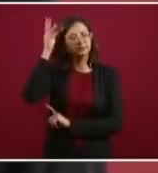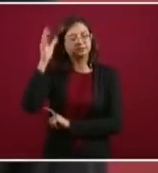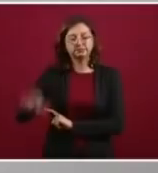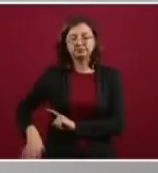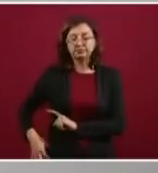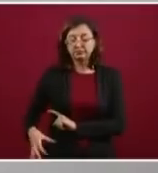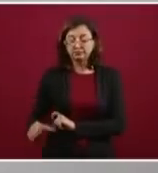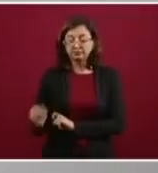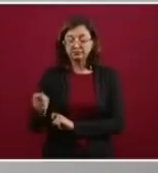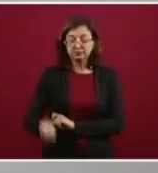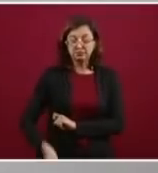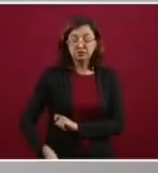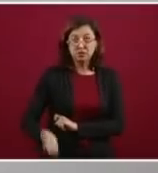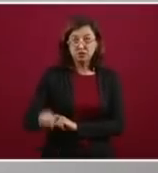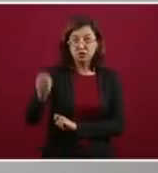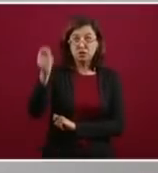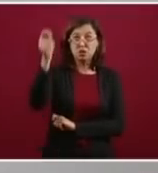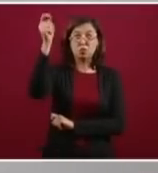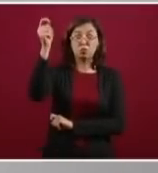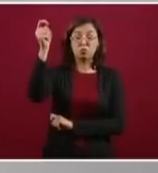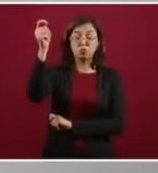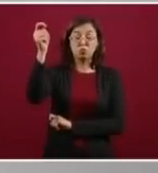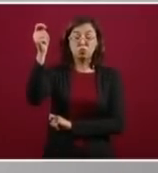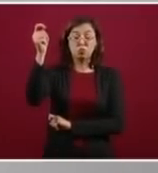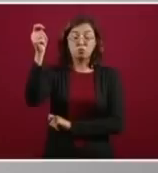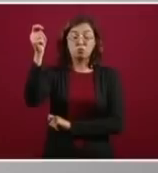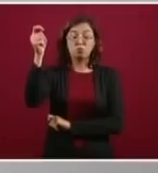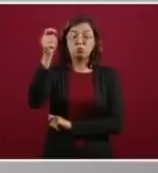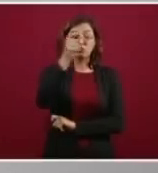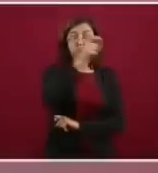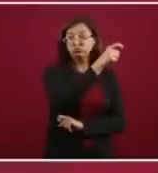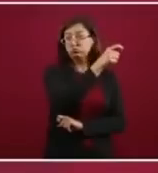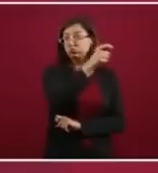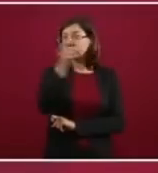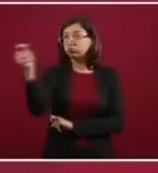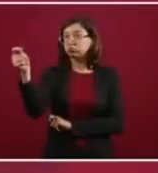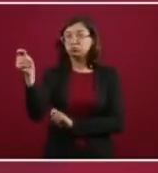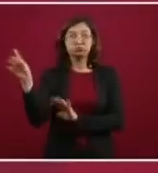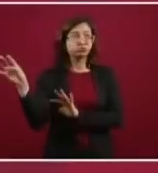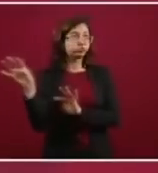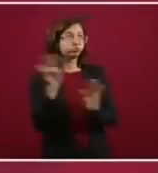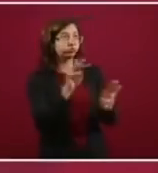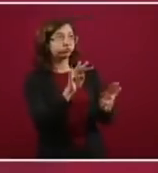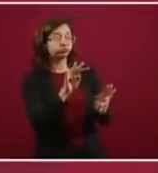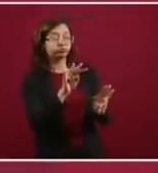y en cuanto la alzó y la mostró a los demás,